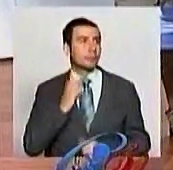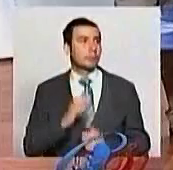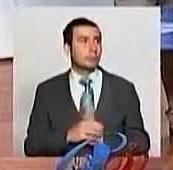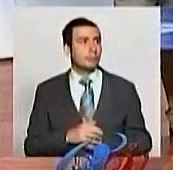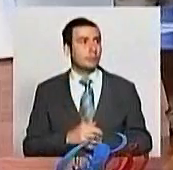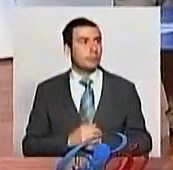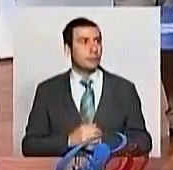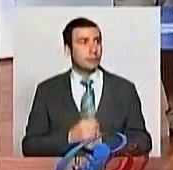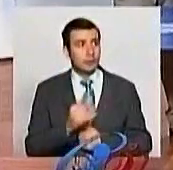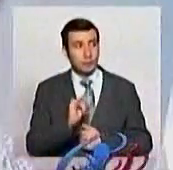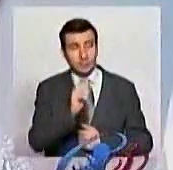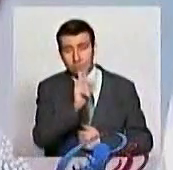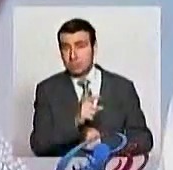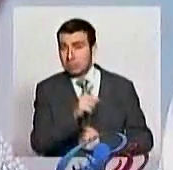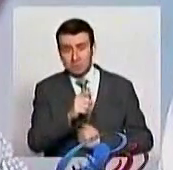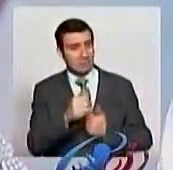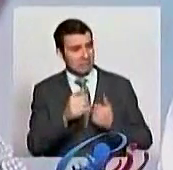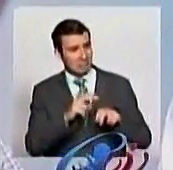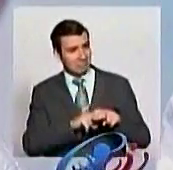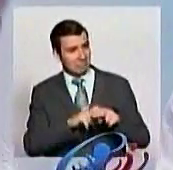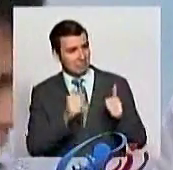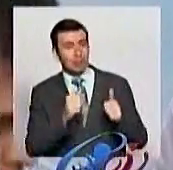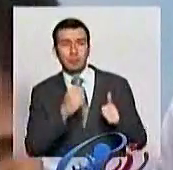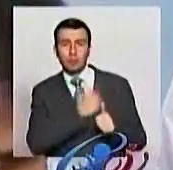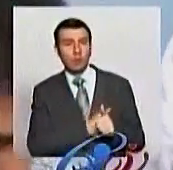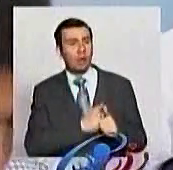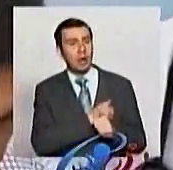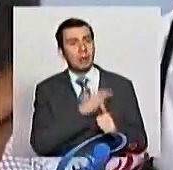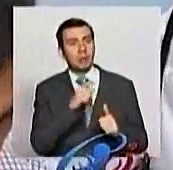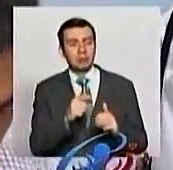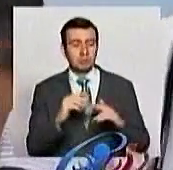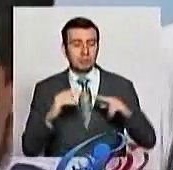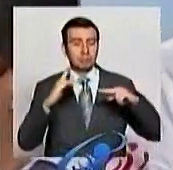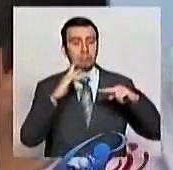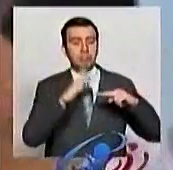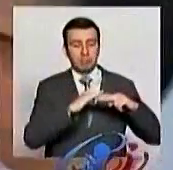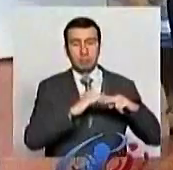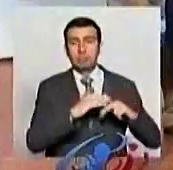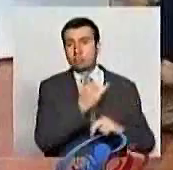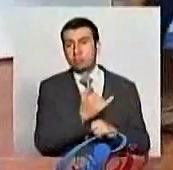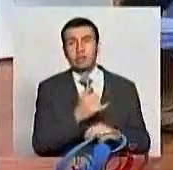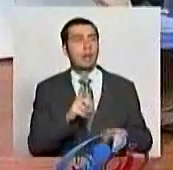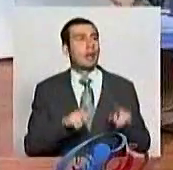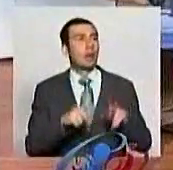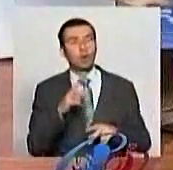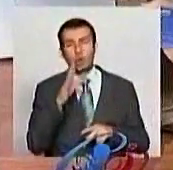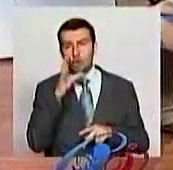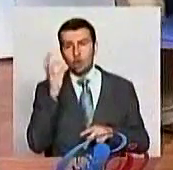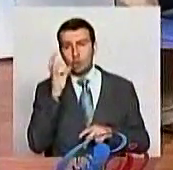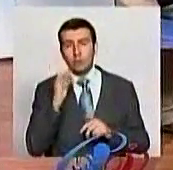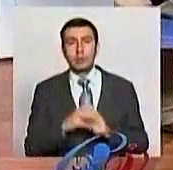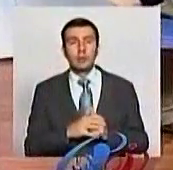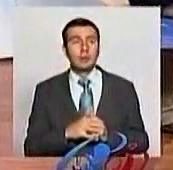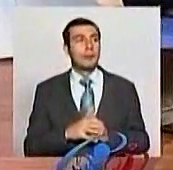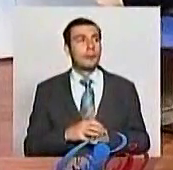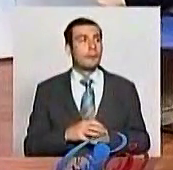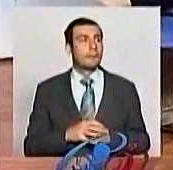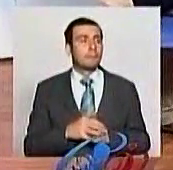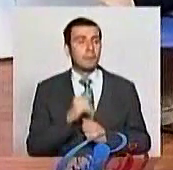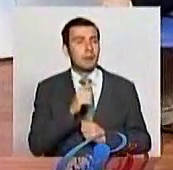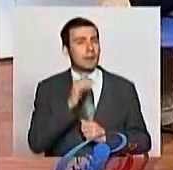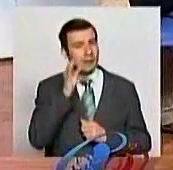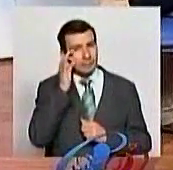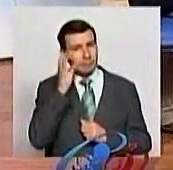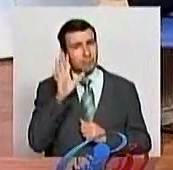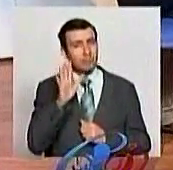el paciente, uno le pide que se acueste. En algunos hombres que son un poquito,